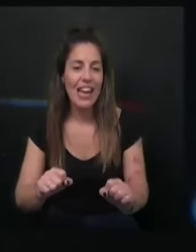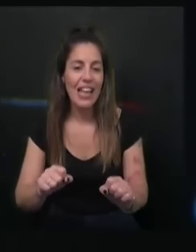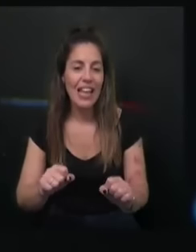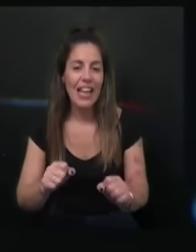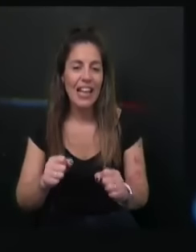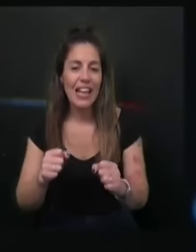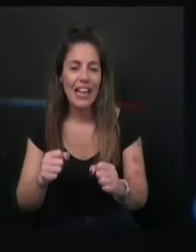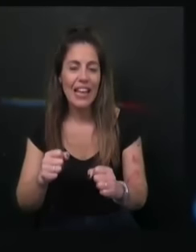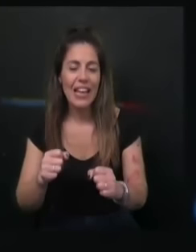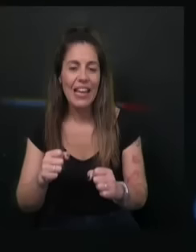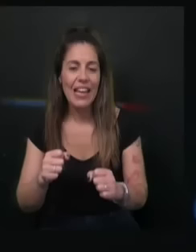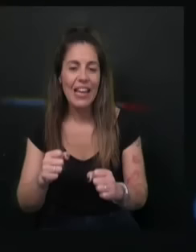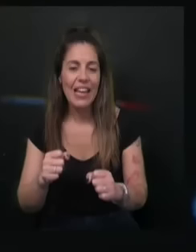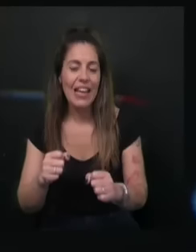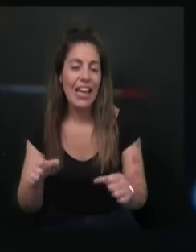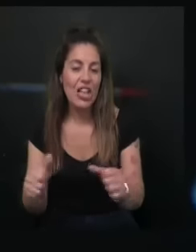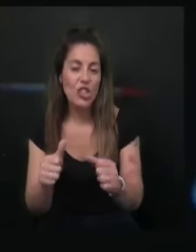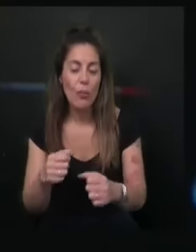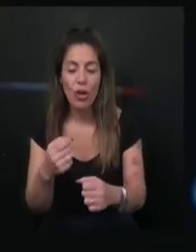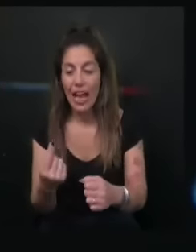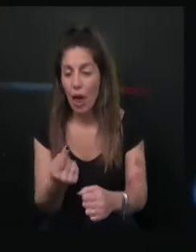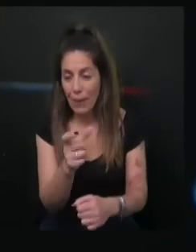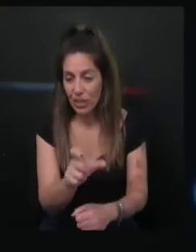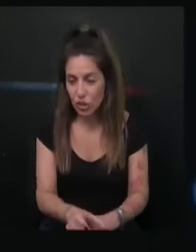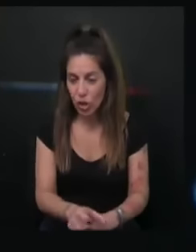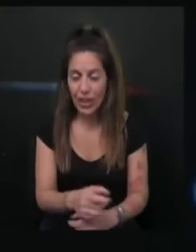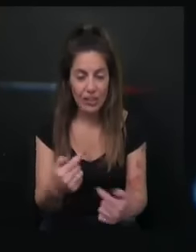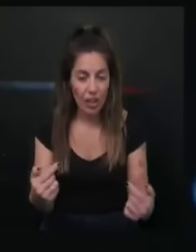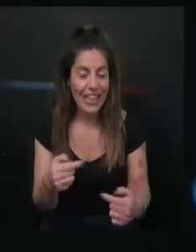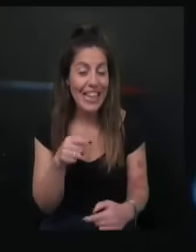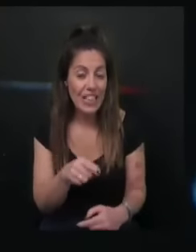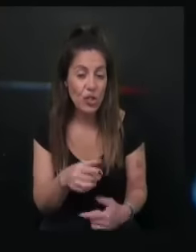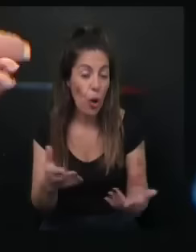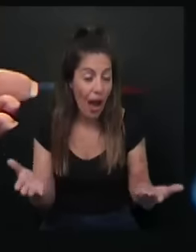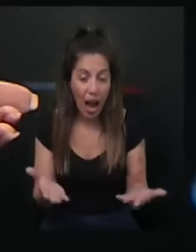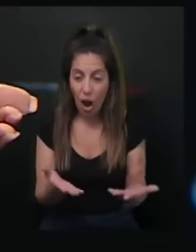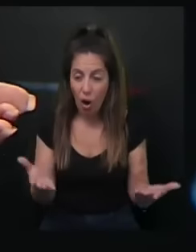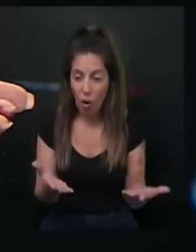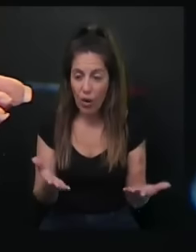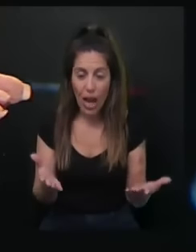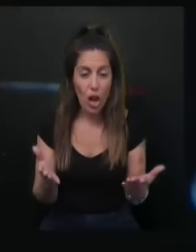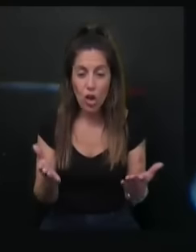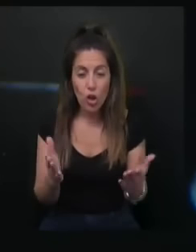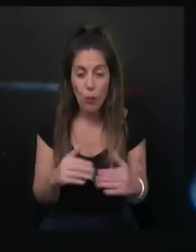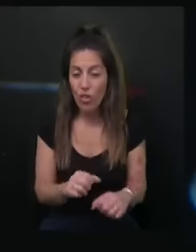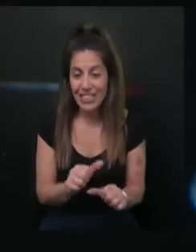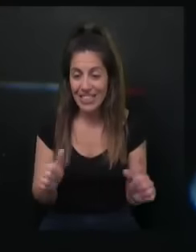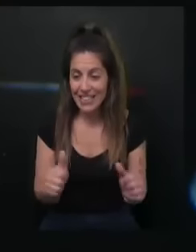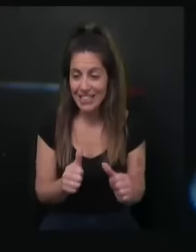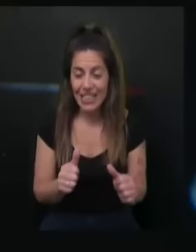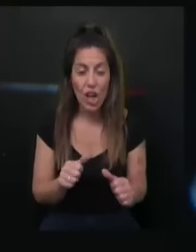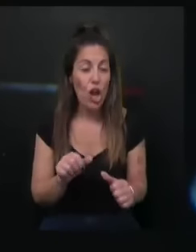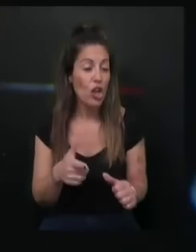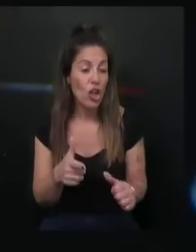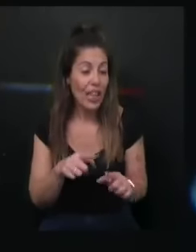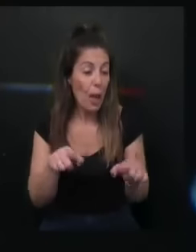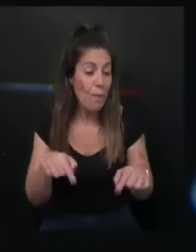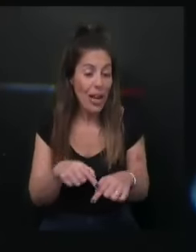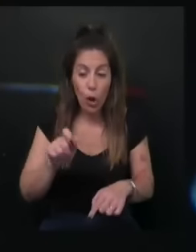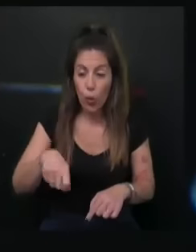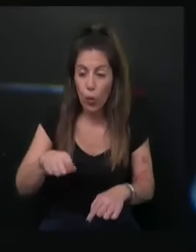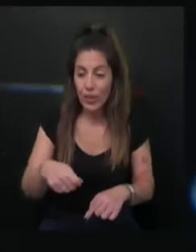tal actor Social es eso ahora no lo podes hacer no tenés Marco jur no